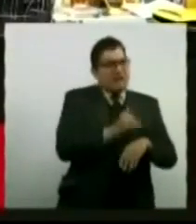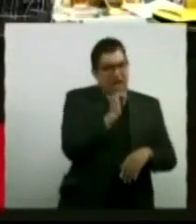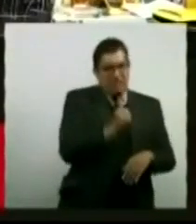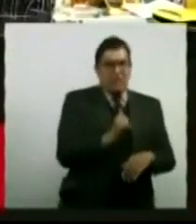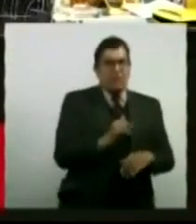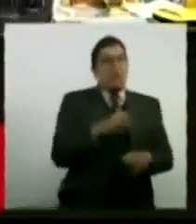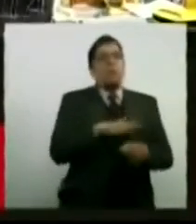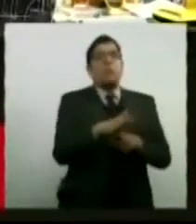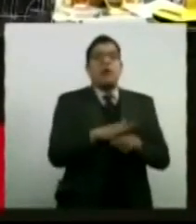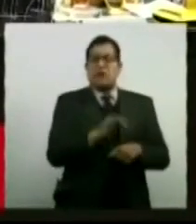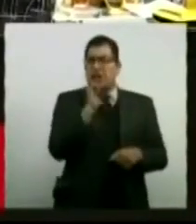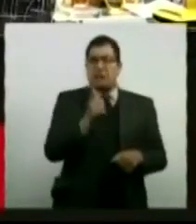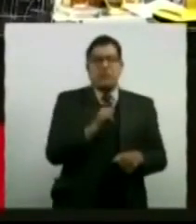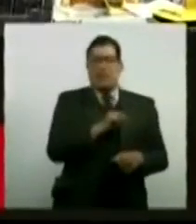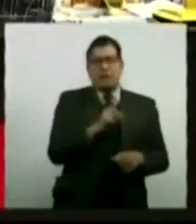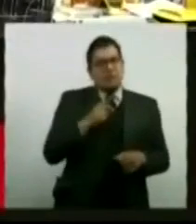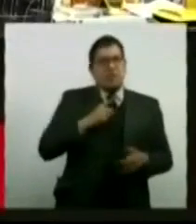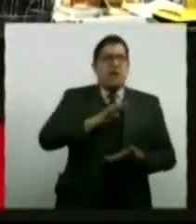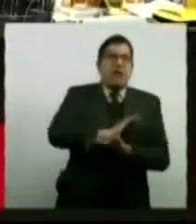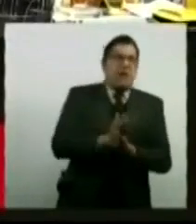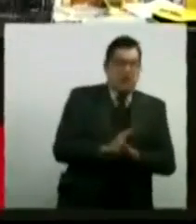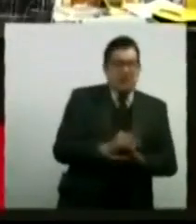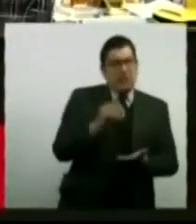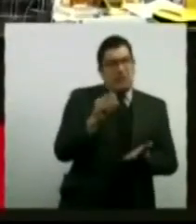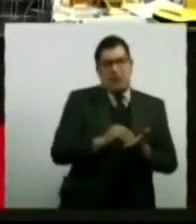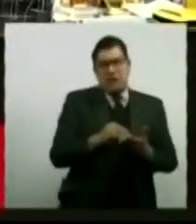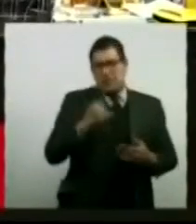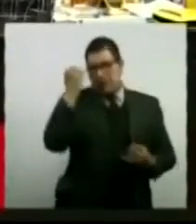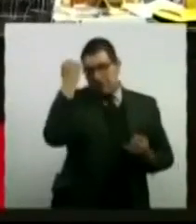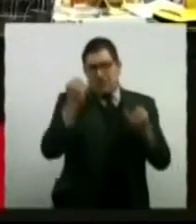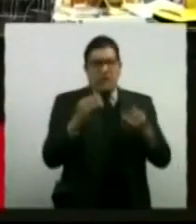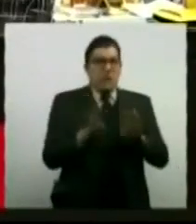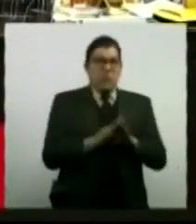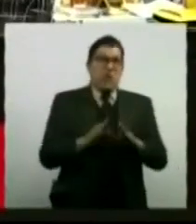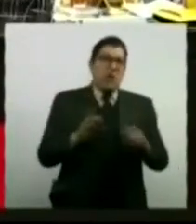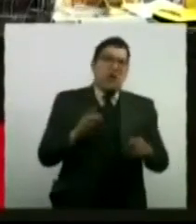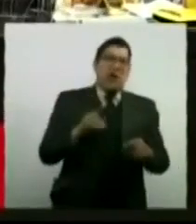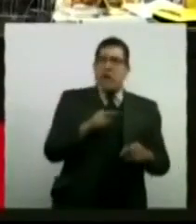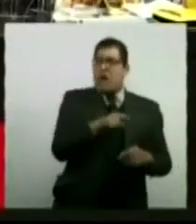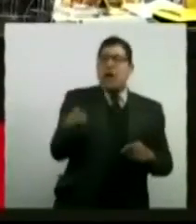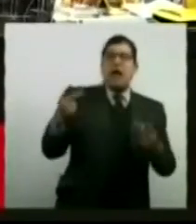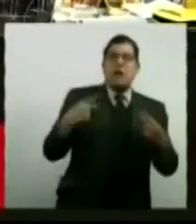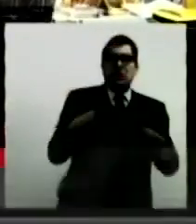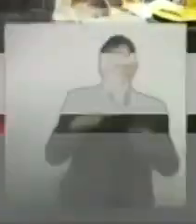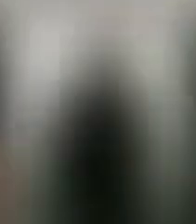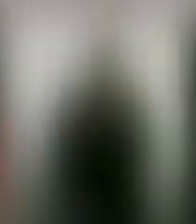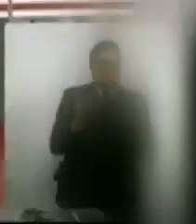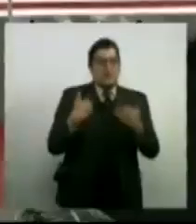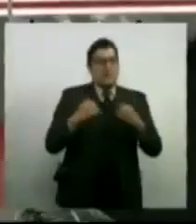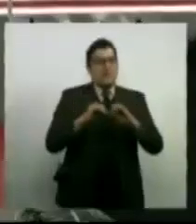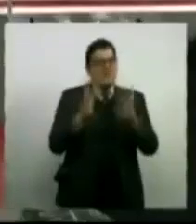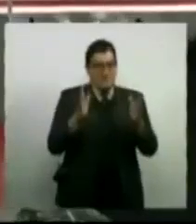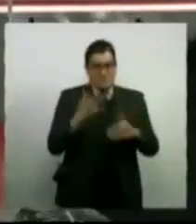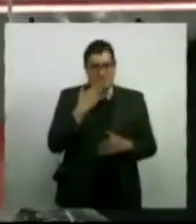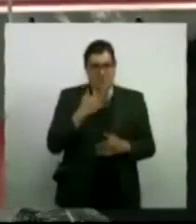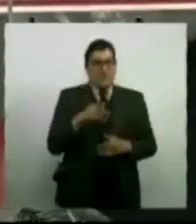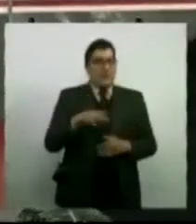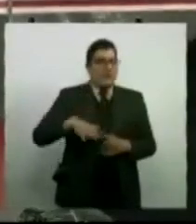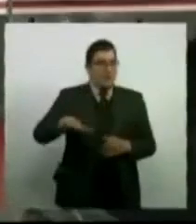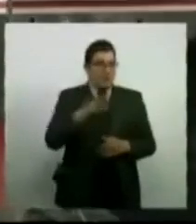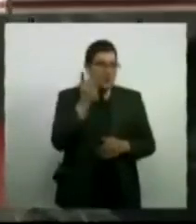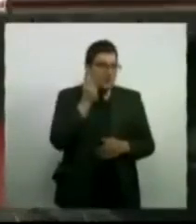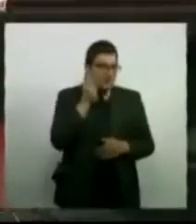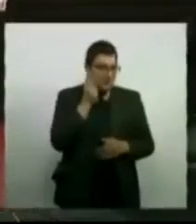satisface. Continúa siendo discriminatoria, continúa criminalizando a quienes consumen. Los diputados de